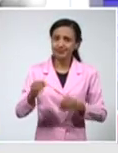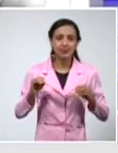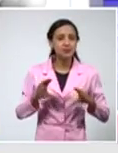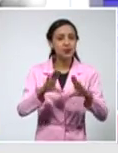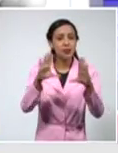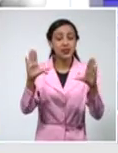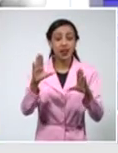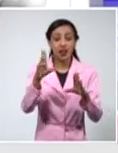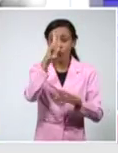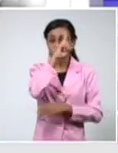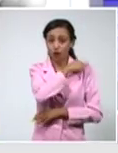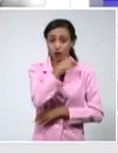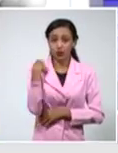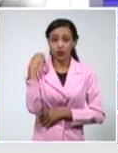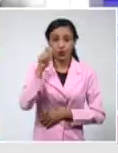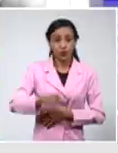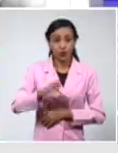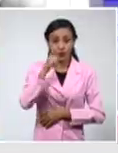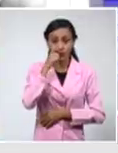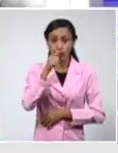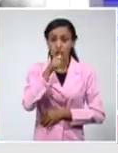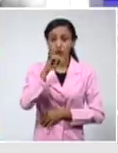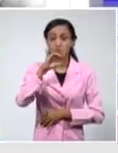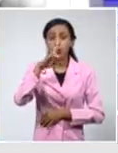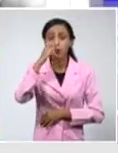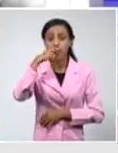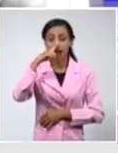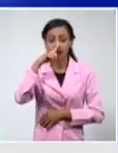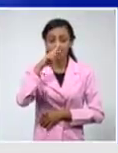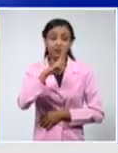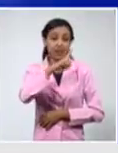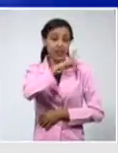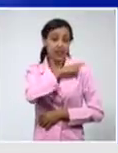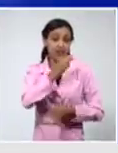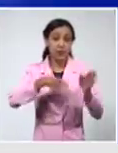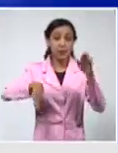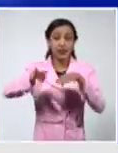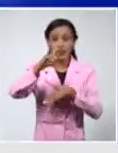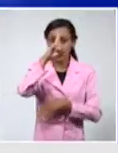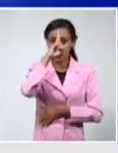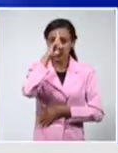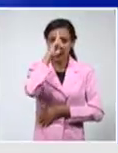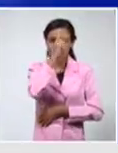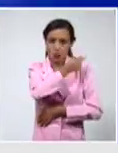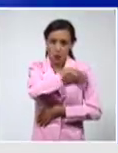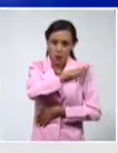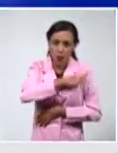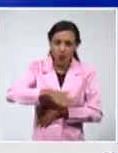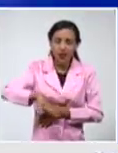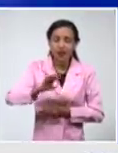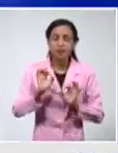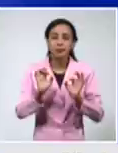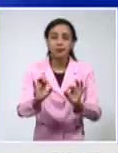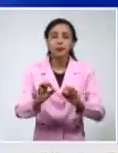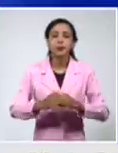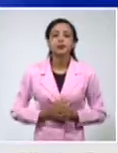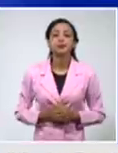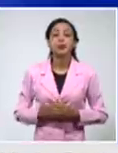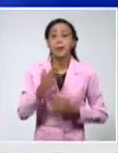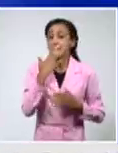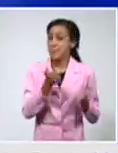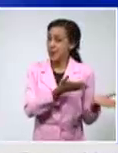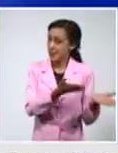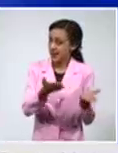García, director nacional de epidemiología del Ministerio de Salud Pública. Bienvenido, doctor, muy buenos días. Muy buenos días, bienvenida tú